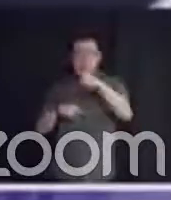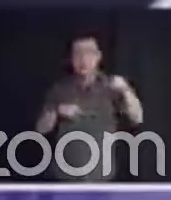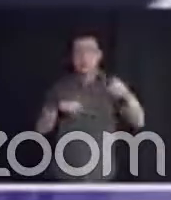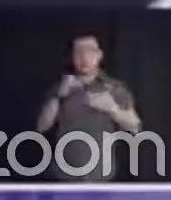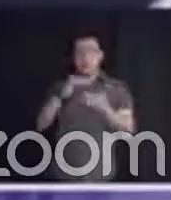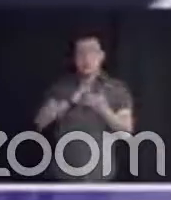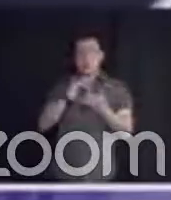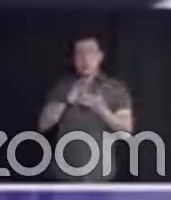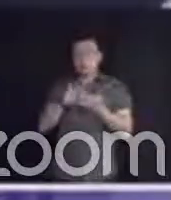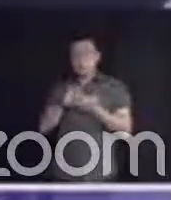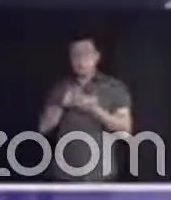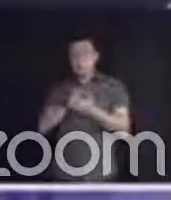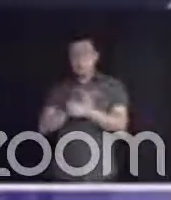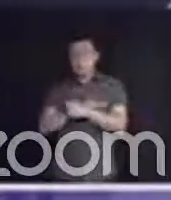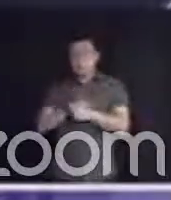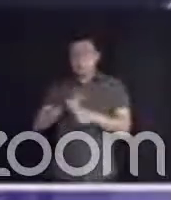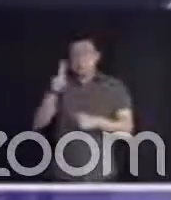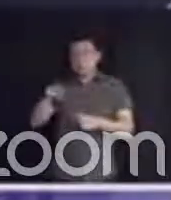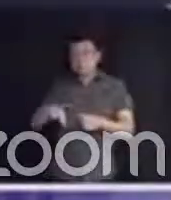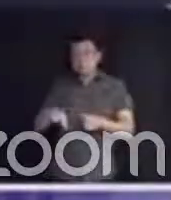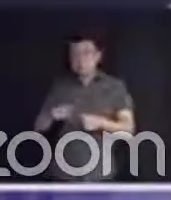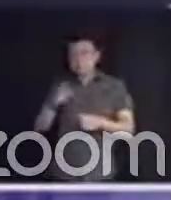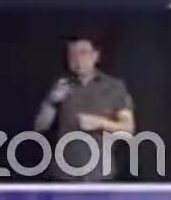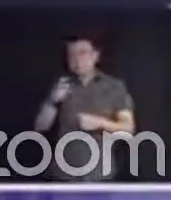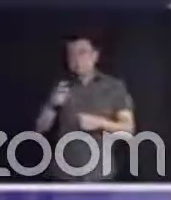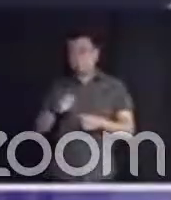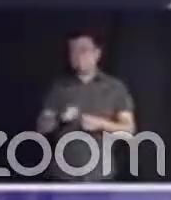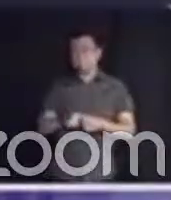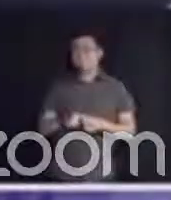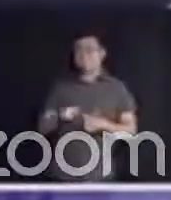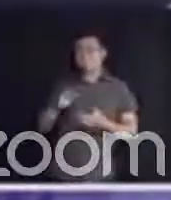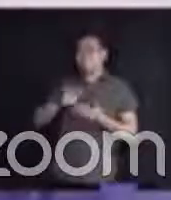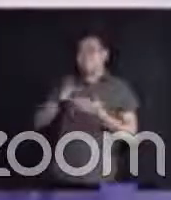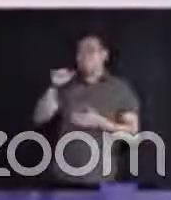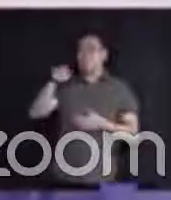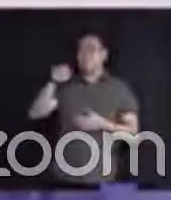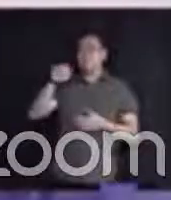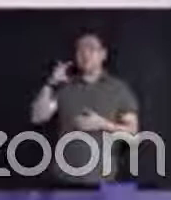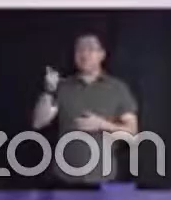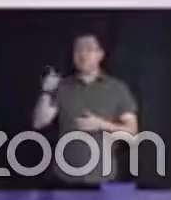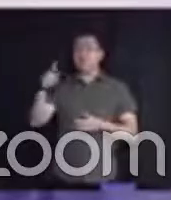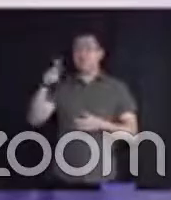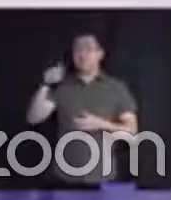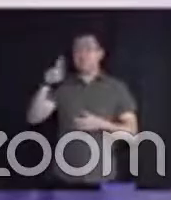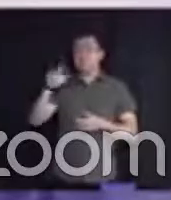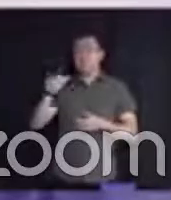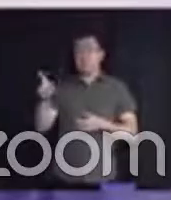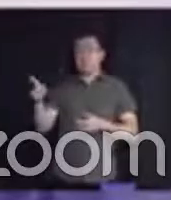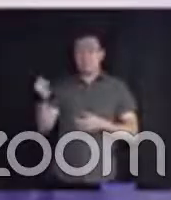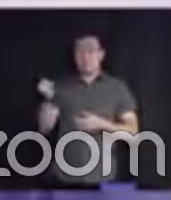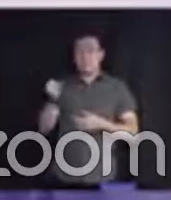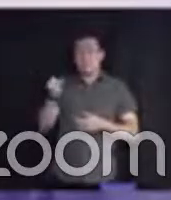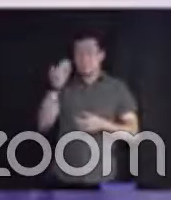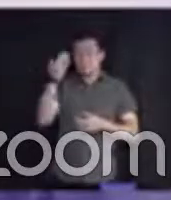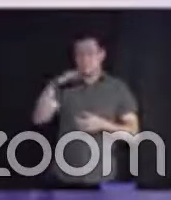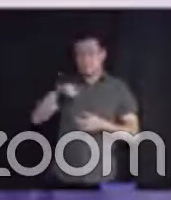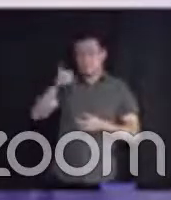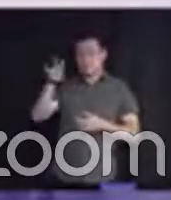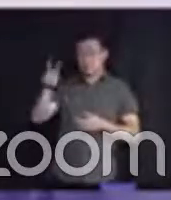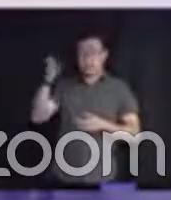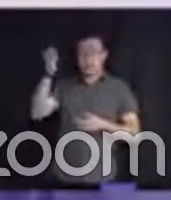honestamente y eso duele mucho. Gracias a Mauri Kenia porque Jorge tuvo un día un